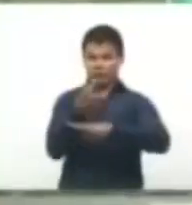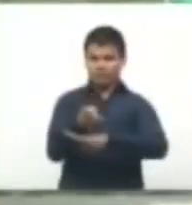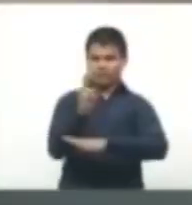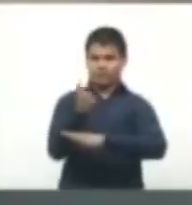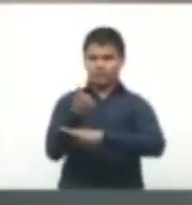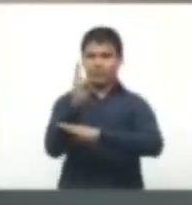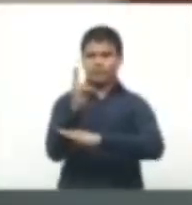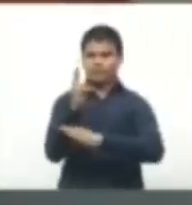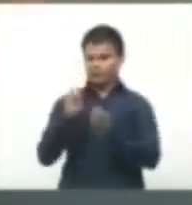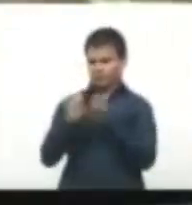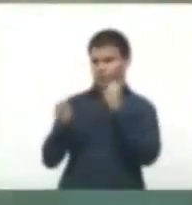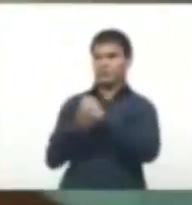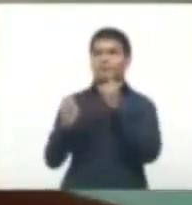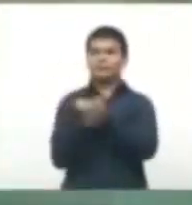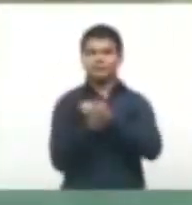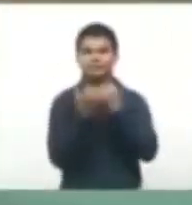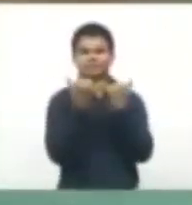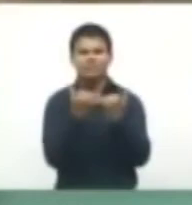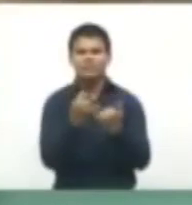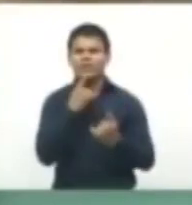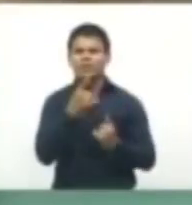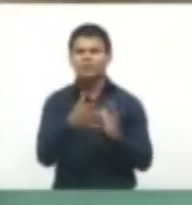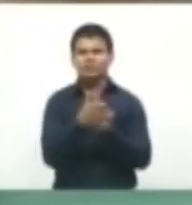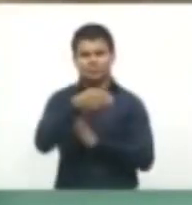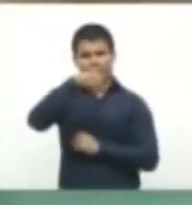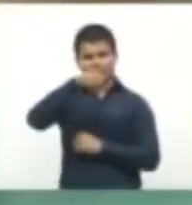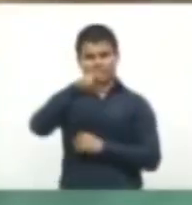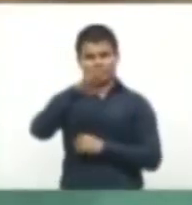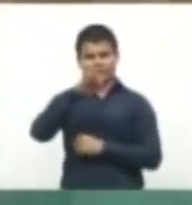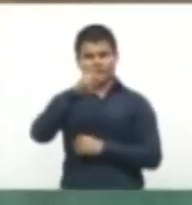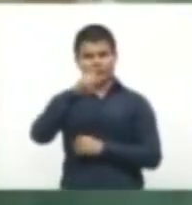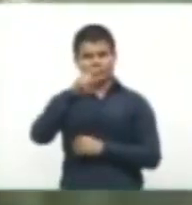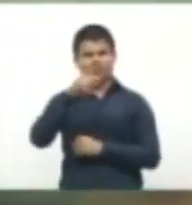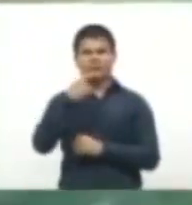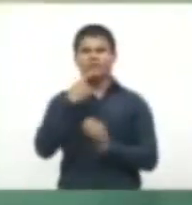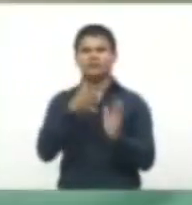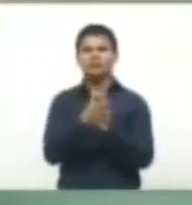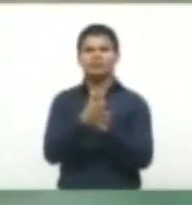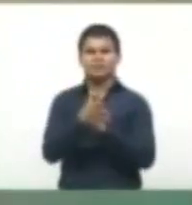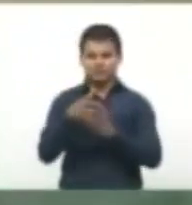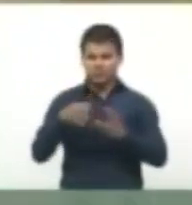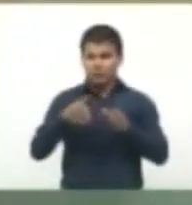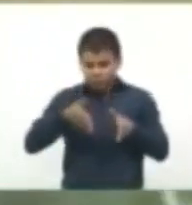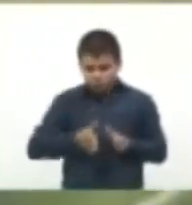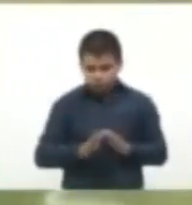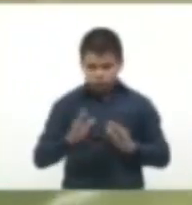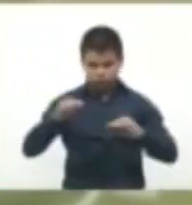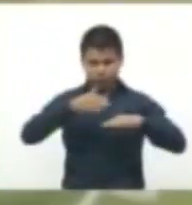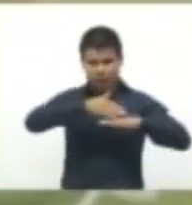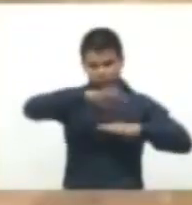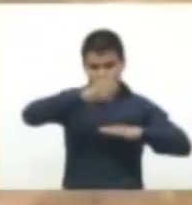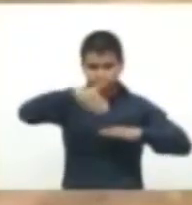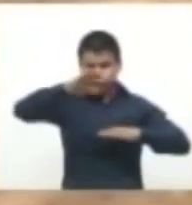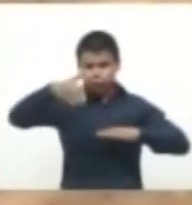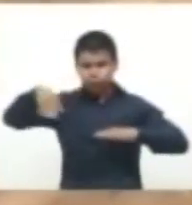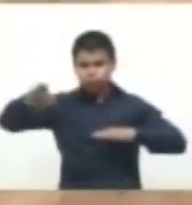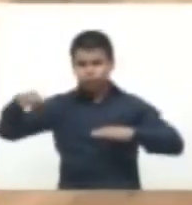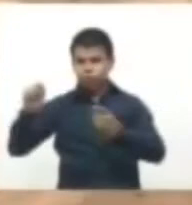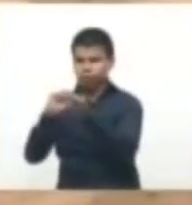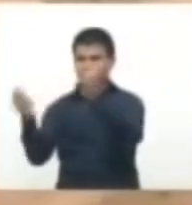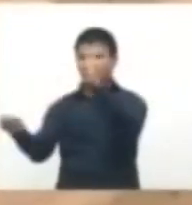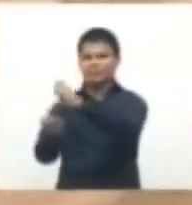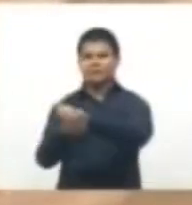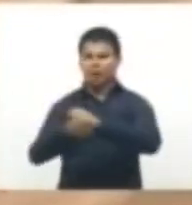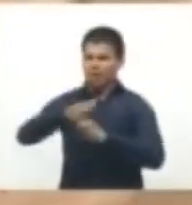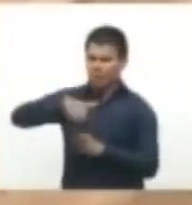vehículos. Por último está Cambao Manizales. Aquí las condiciones cambiaron por una nueva delimitación de páramos que se hizo en el país. Todos estos